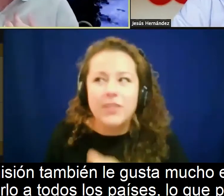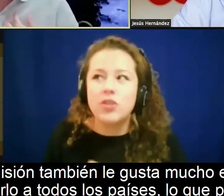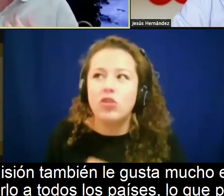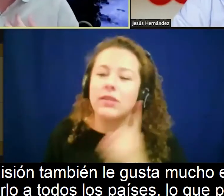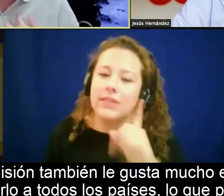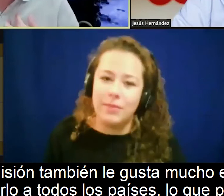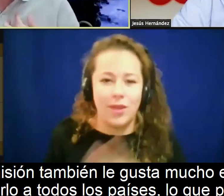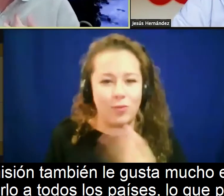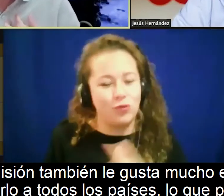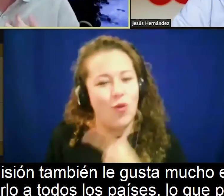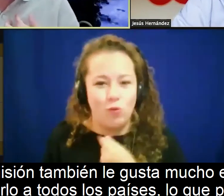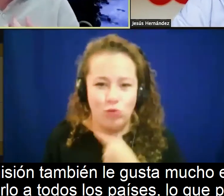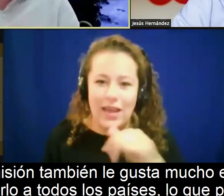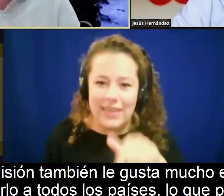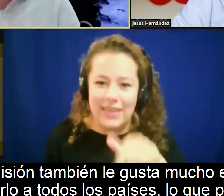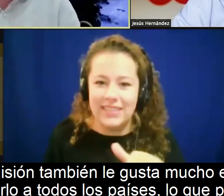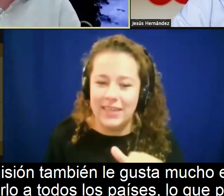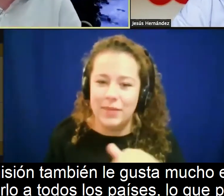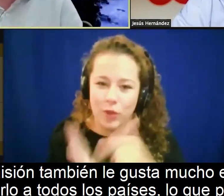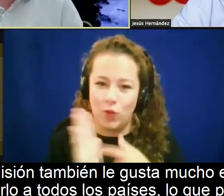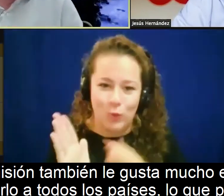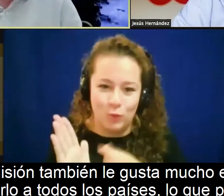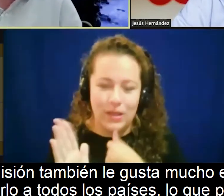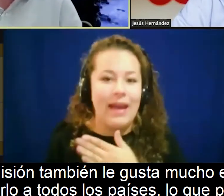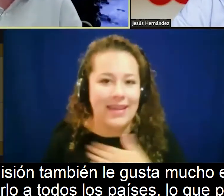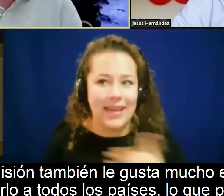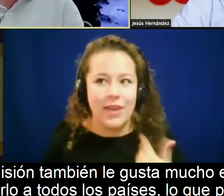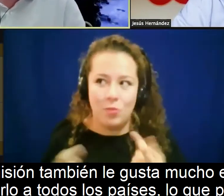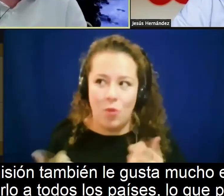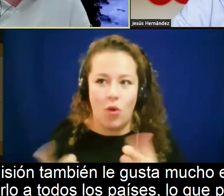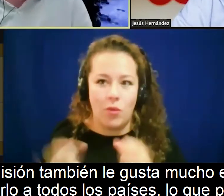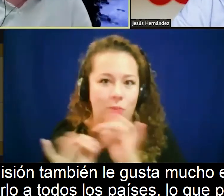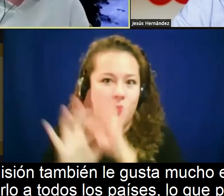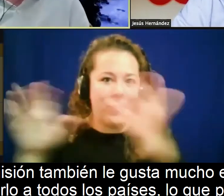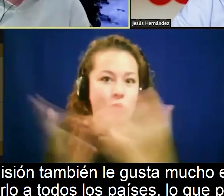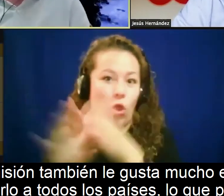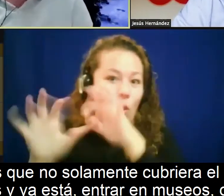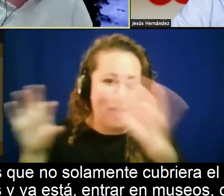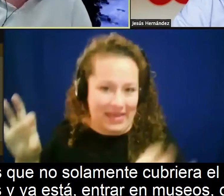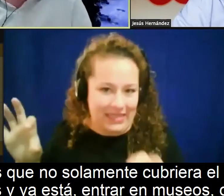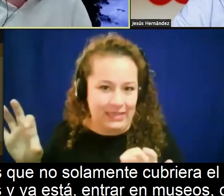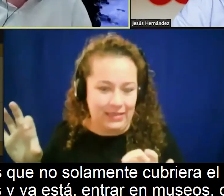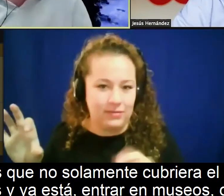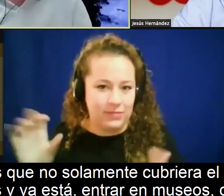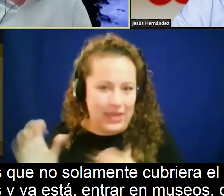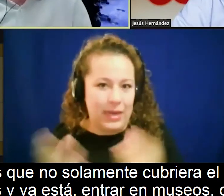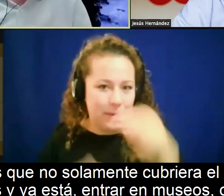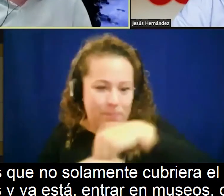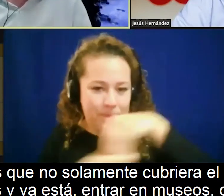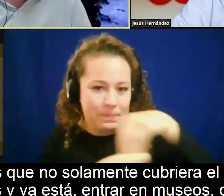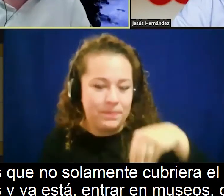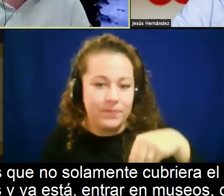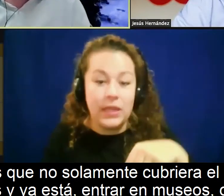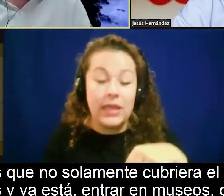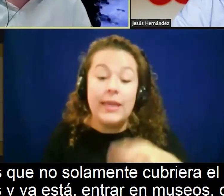gusta mucho este proyecto y quiere extenderlo a todos los países. Lo que pasa es que nosotros lo que querríamos es que no